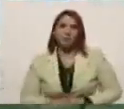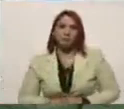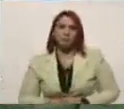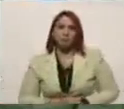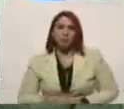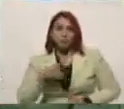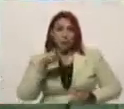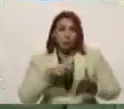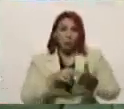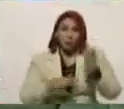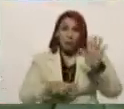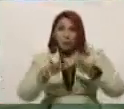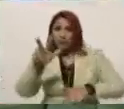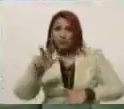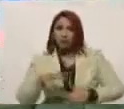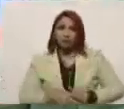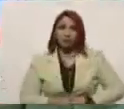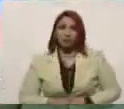2013,